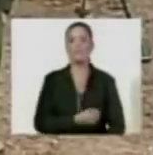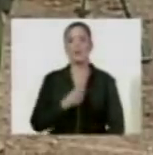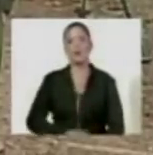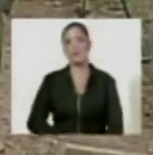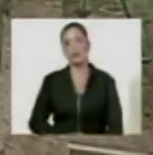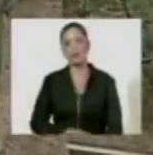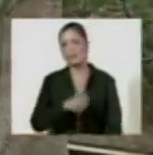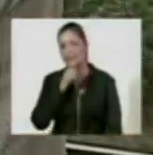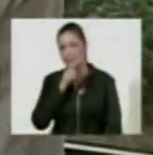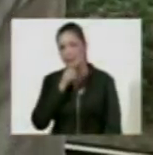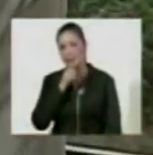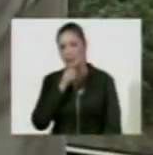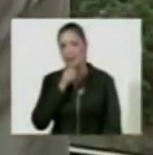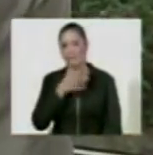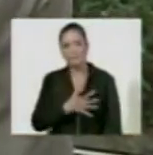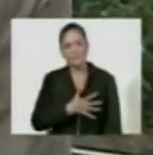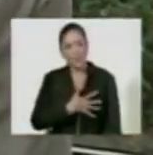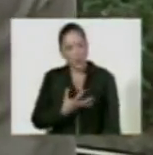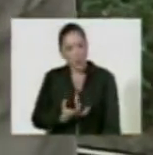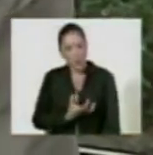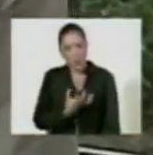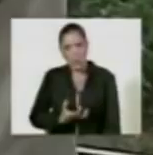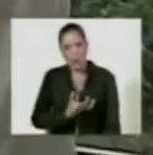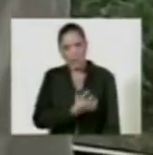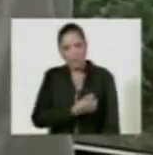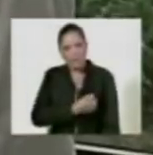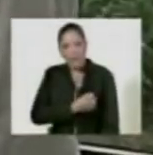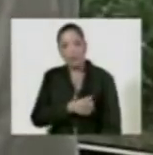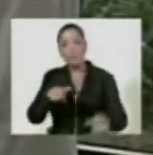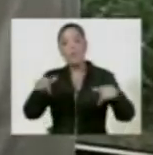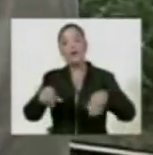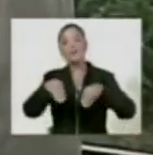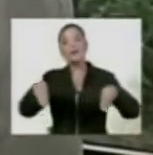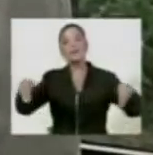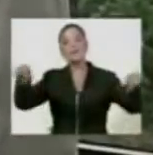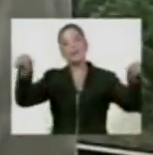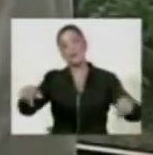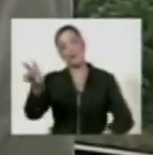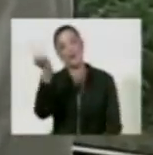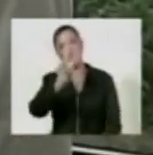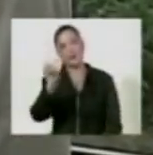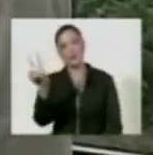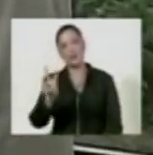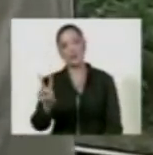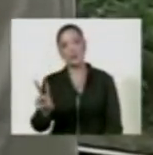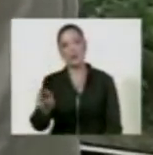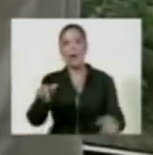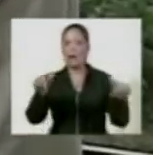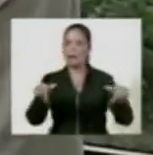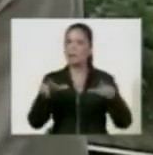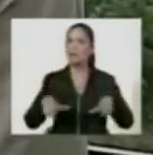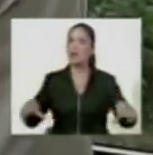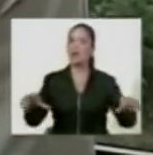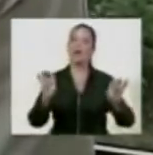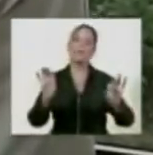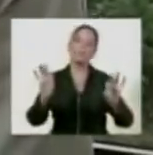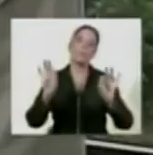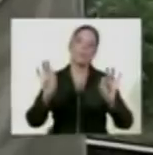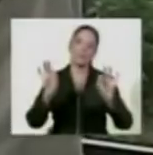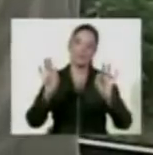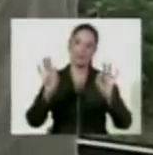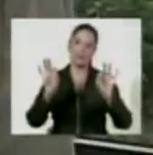el fuego sagrado y la pasión que uno siente por esta tierra de Venezuela, en este lugar tan especial,